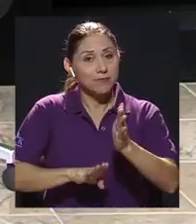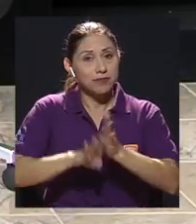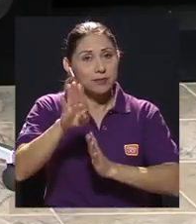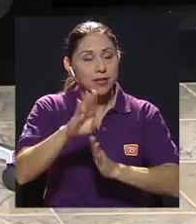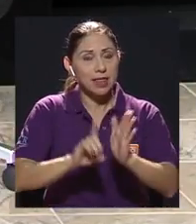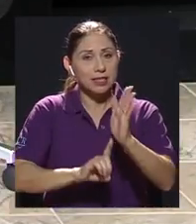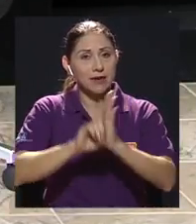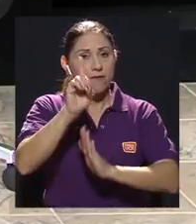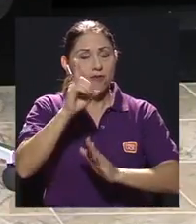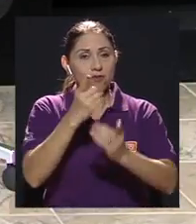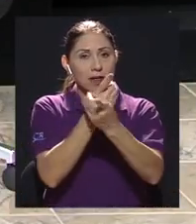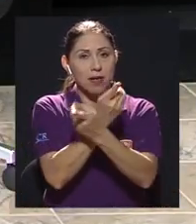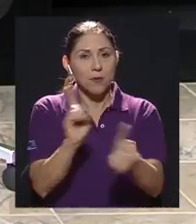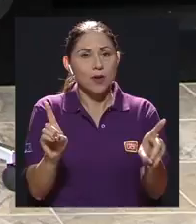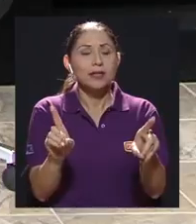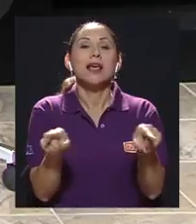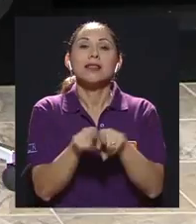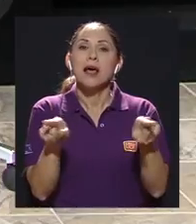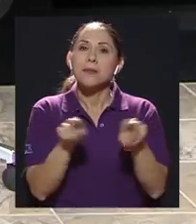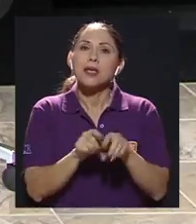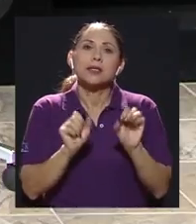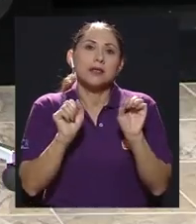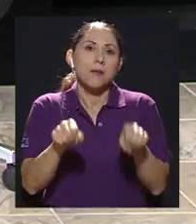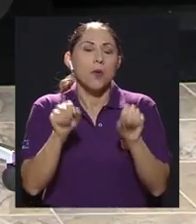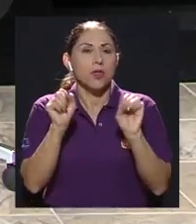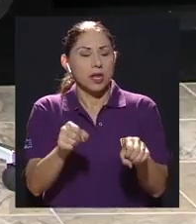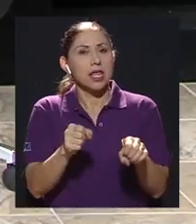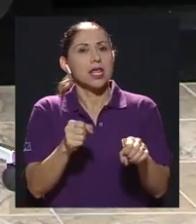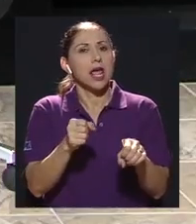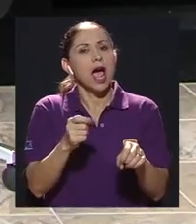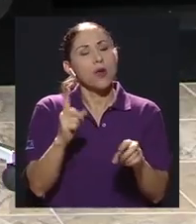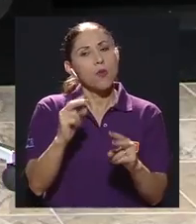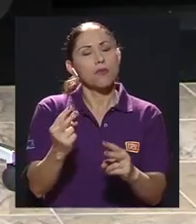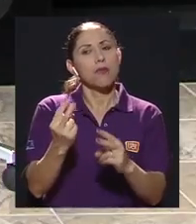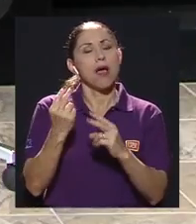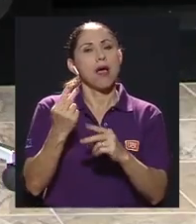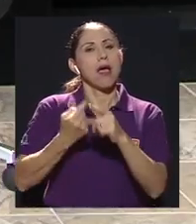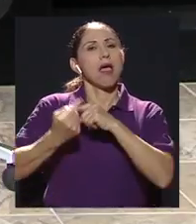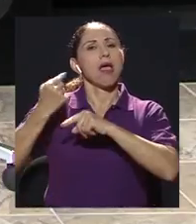Bueno, también se podría involucionar,